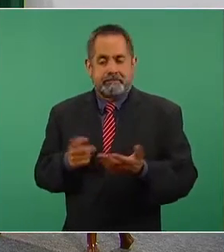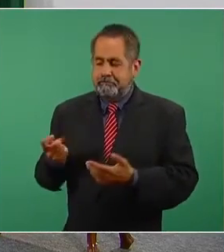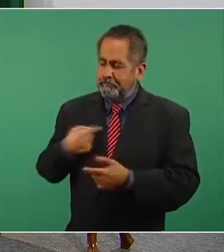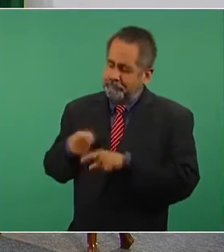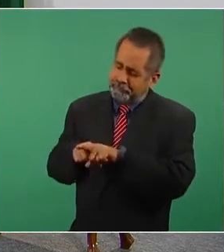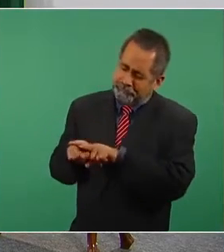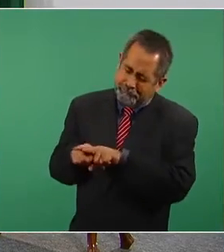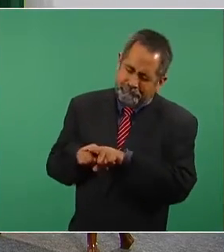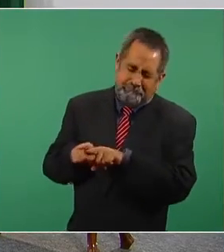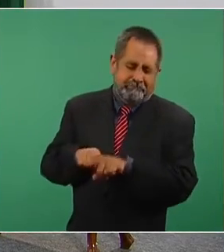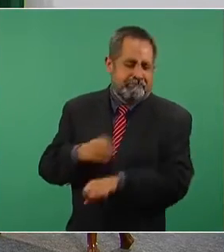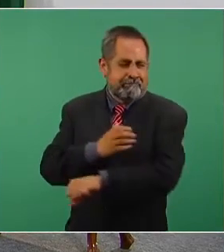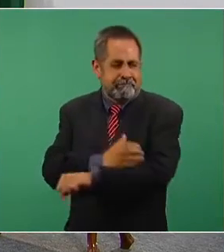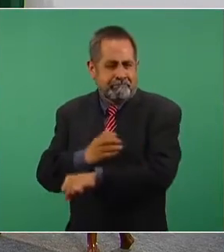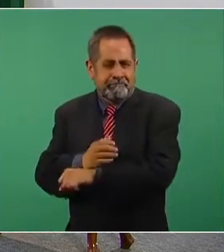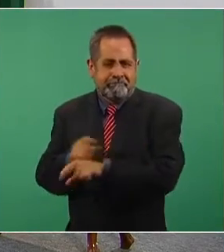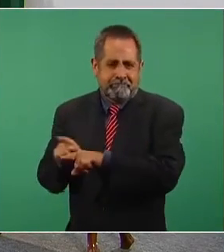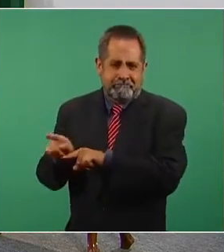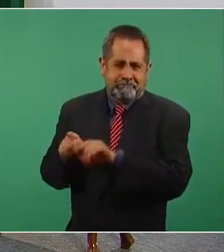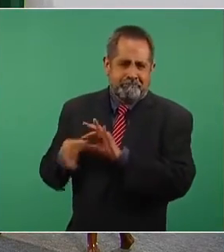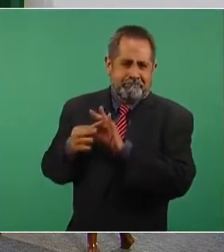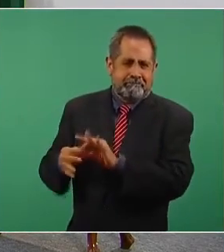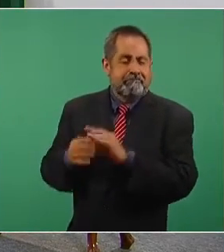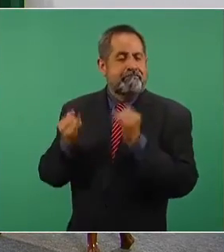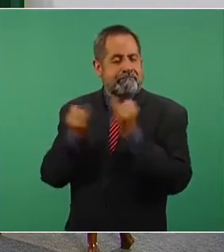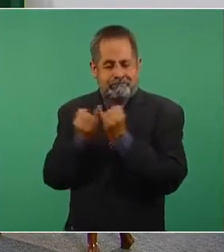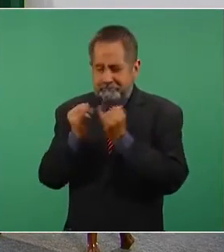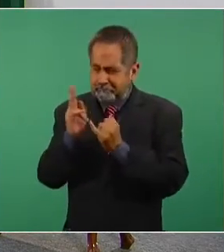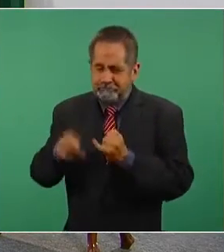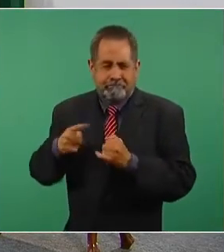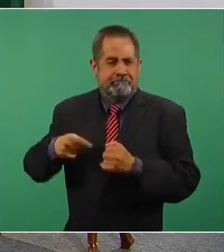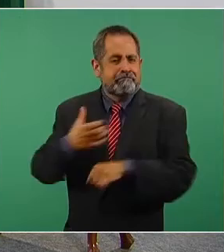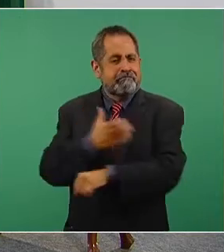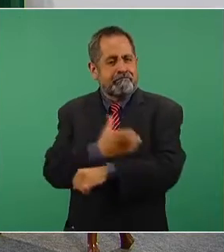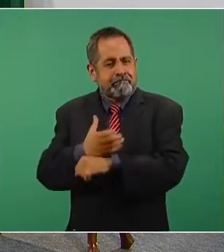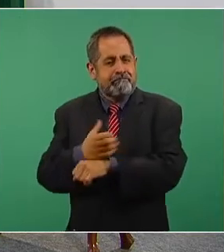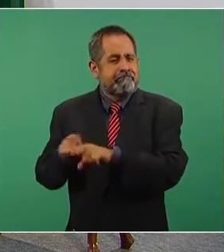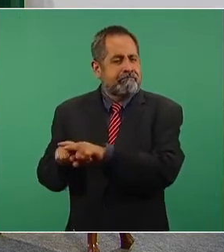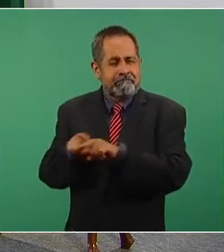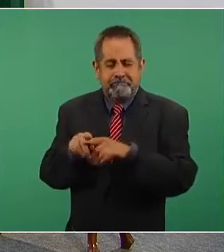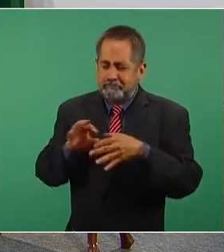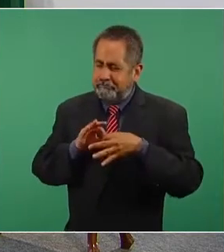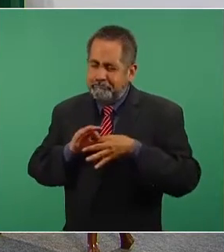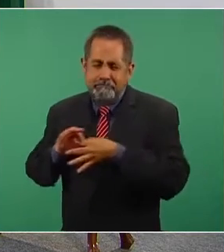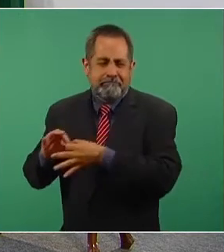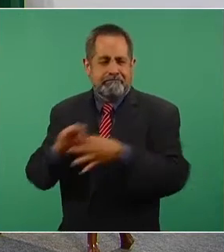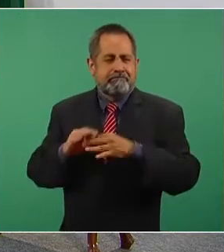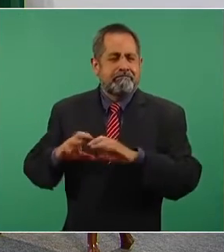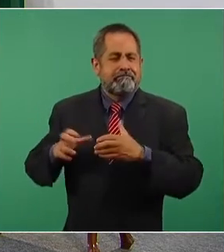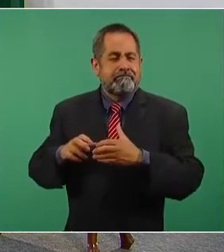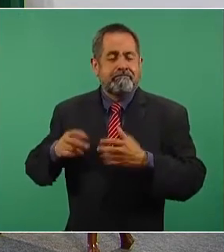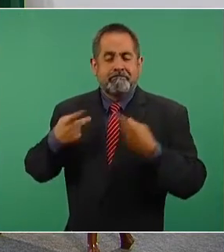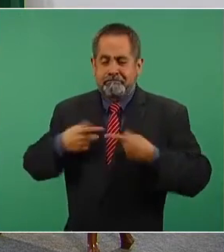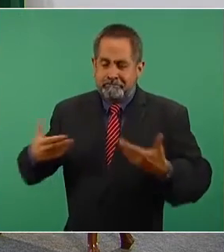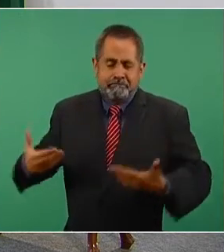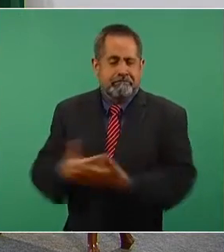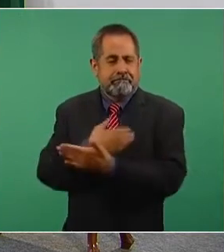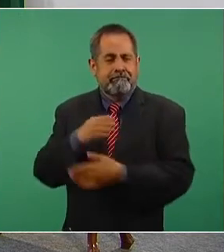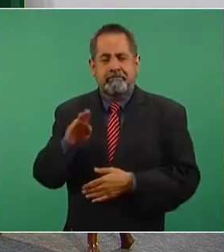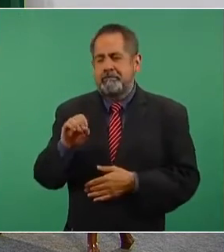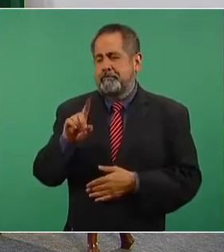hermano, nuestro compañero, como son hermanos y son compañeros todos los